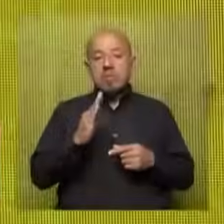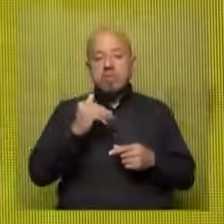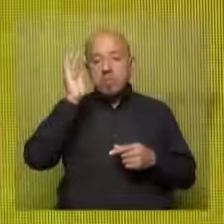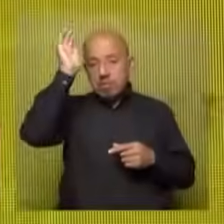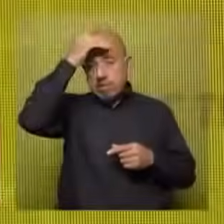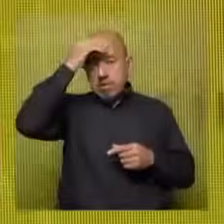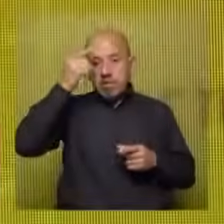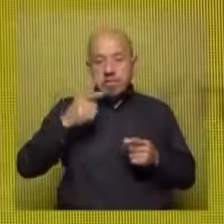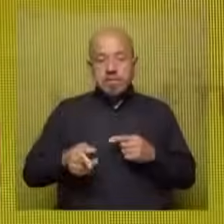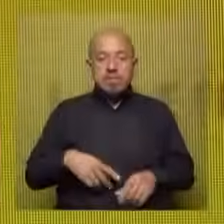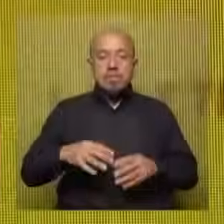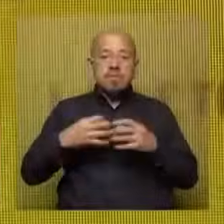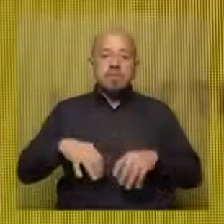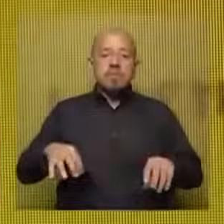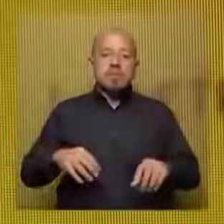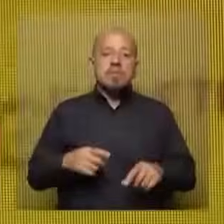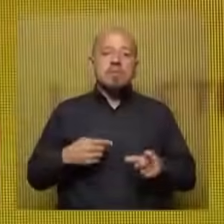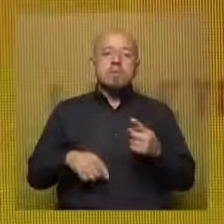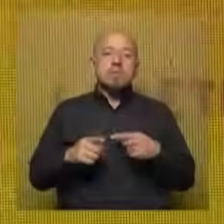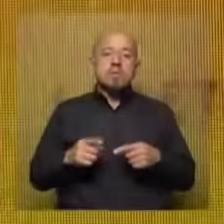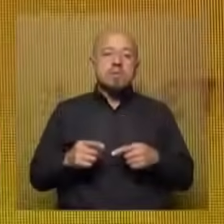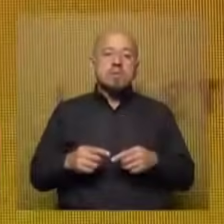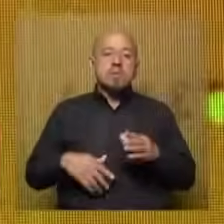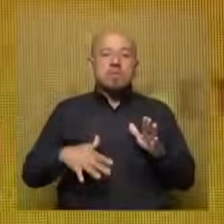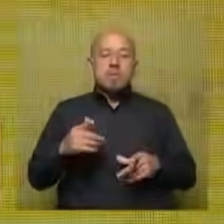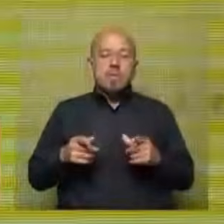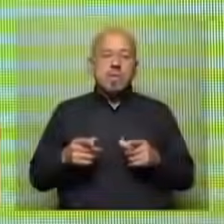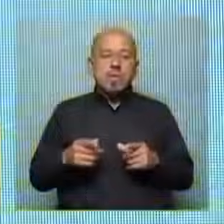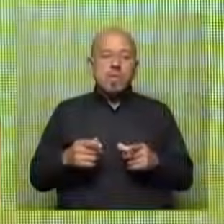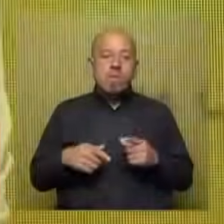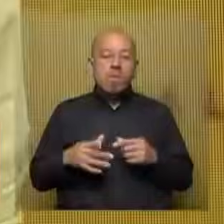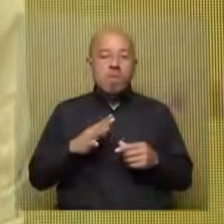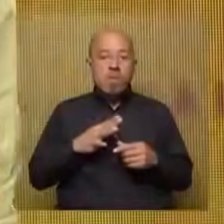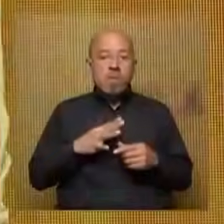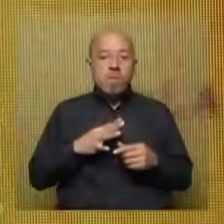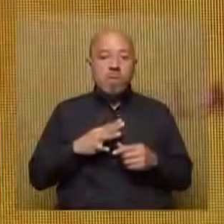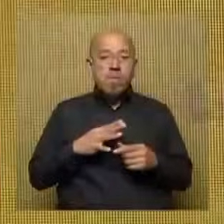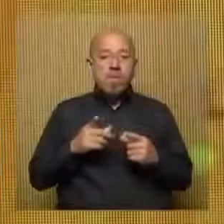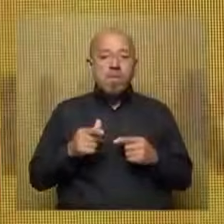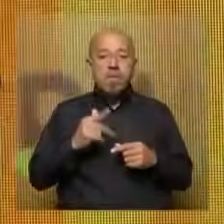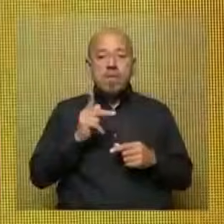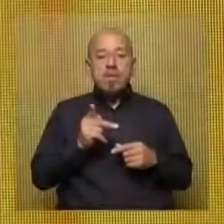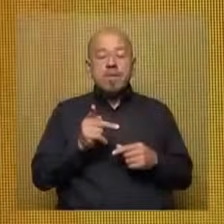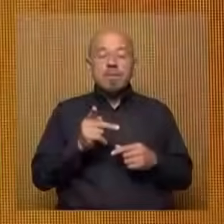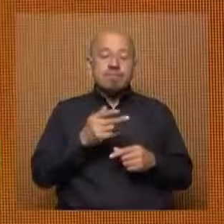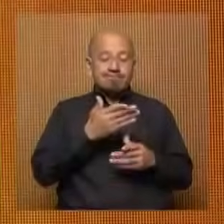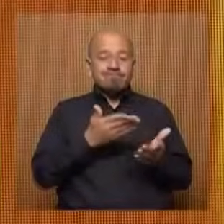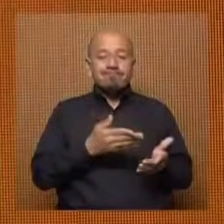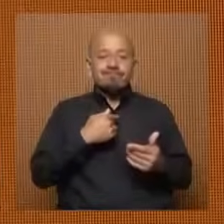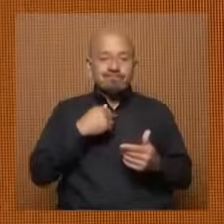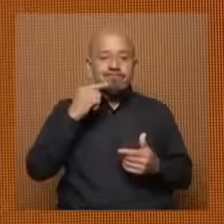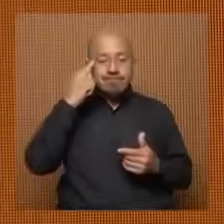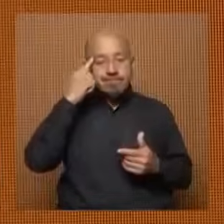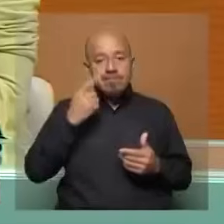separó una cosa de la otra. Entonces yo lo que creo es que a veces uno se desanima, o sea, entiendo lo que le pasa a Karina, porque uno en general te pasa